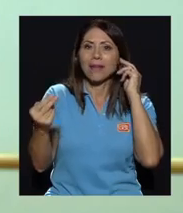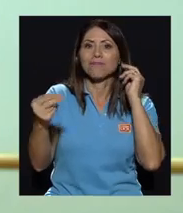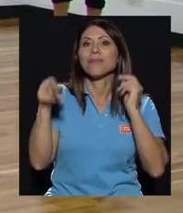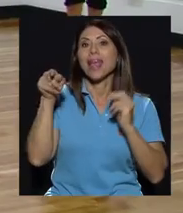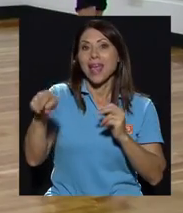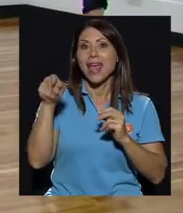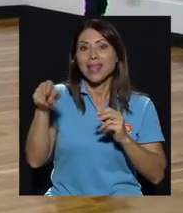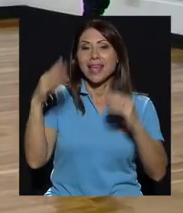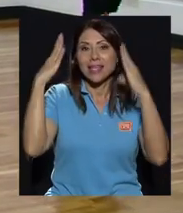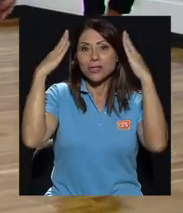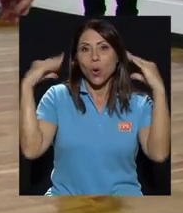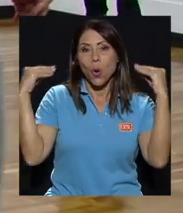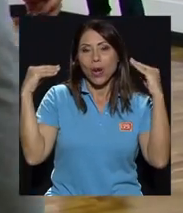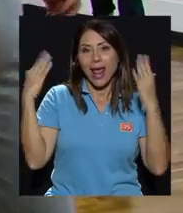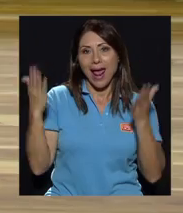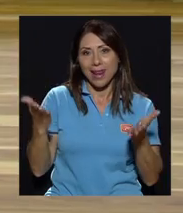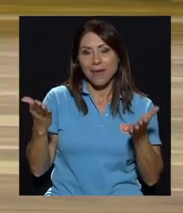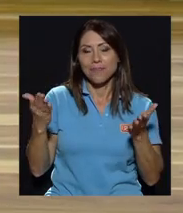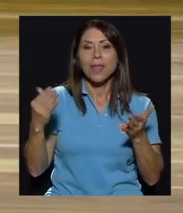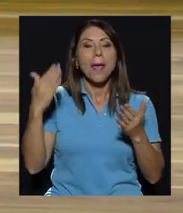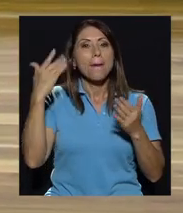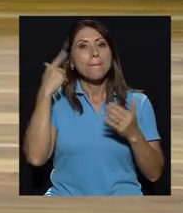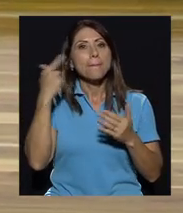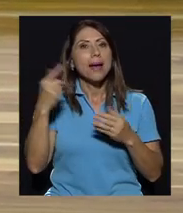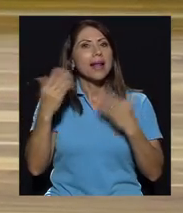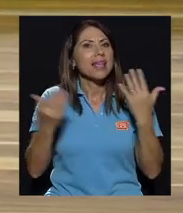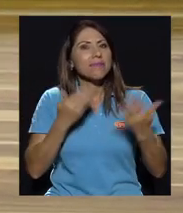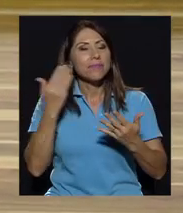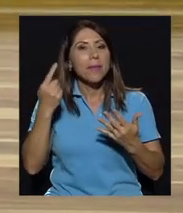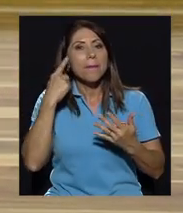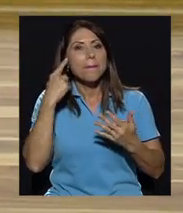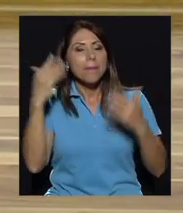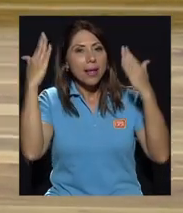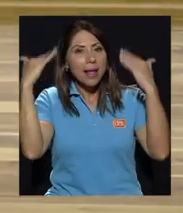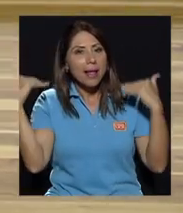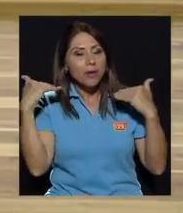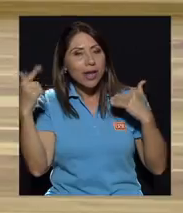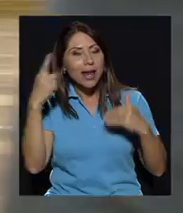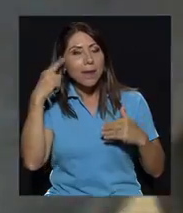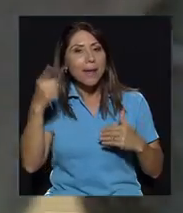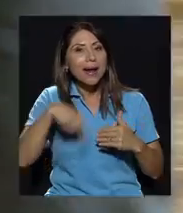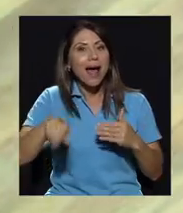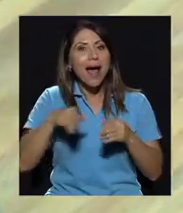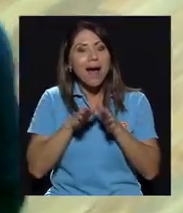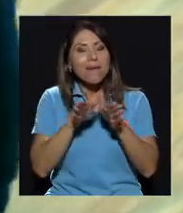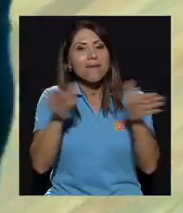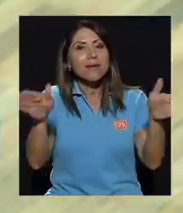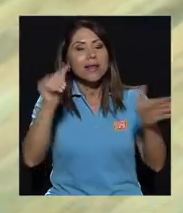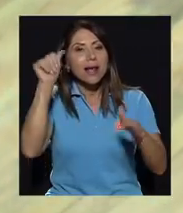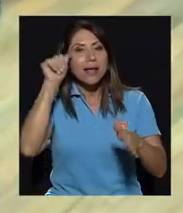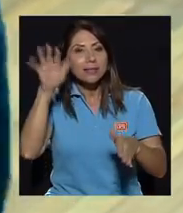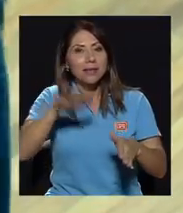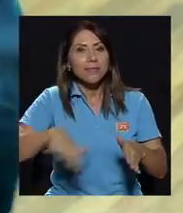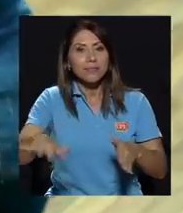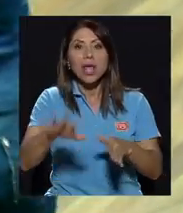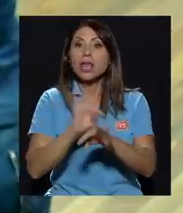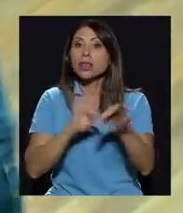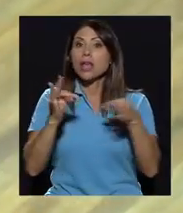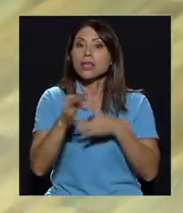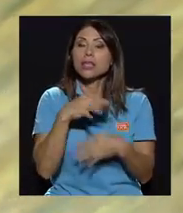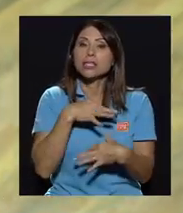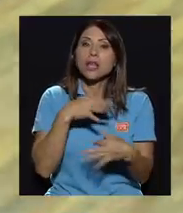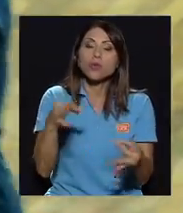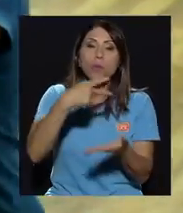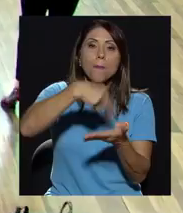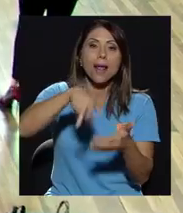maestra coreana, con la intención también de abrir el espacio hacia todos los países del este asiático. El festival ofreció talleres gratuitos